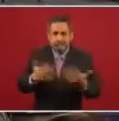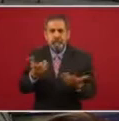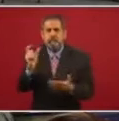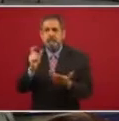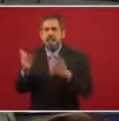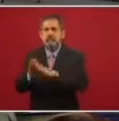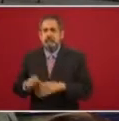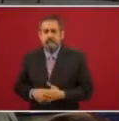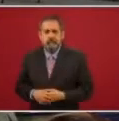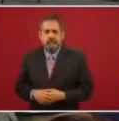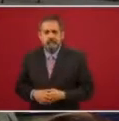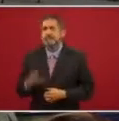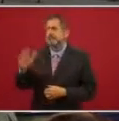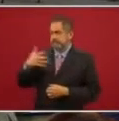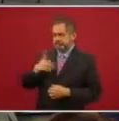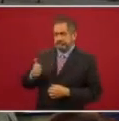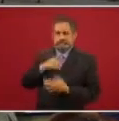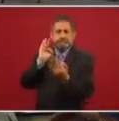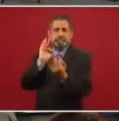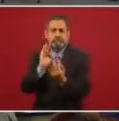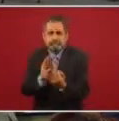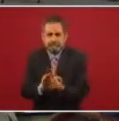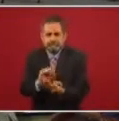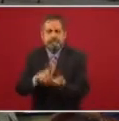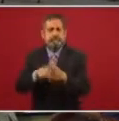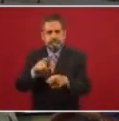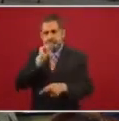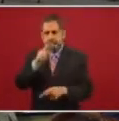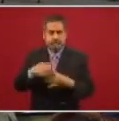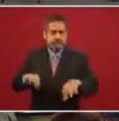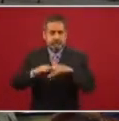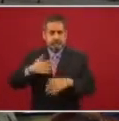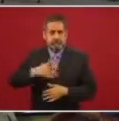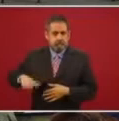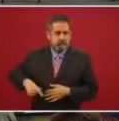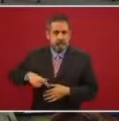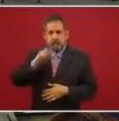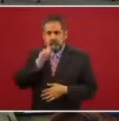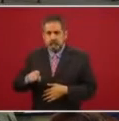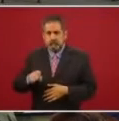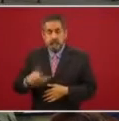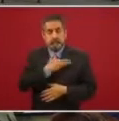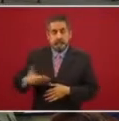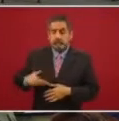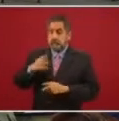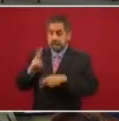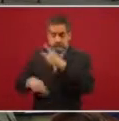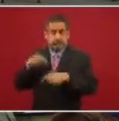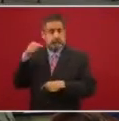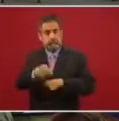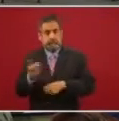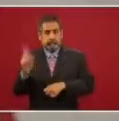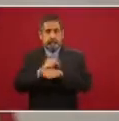entiendo la preocupación por el apremio por la cercanía de fechas para el gobierno también relevante en nuestro propio presidente que está convocado a inaugurar este